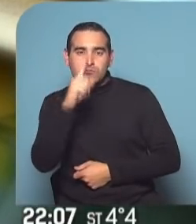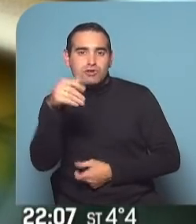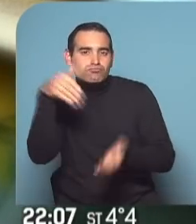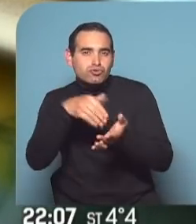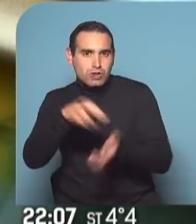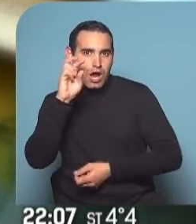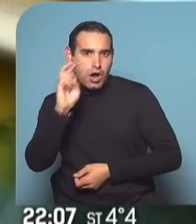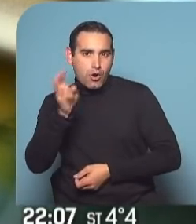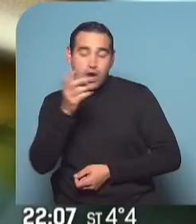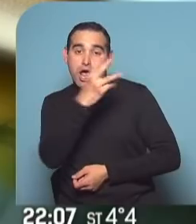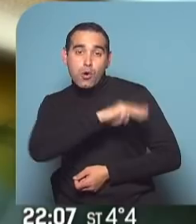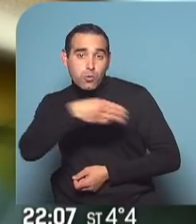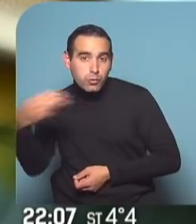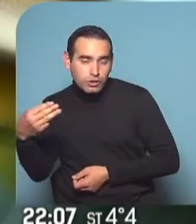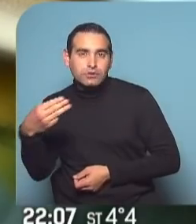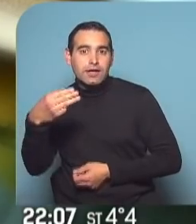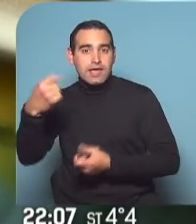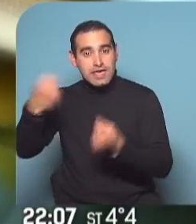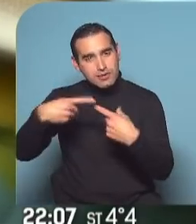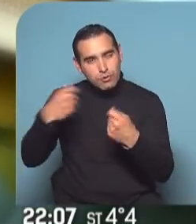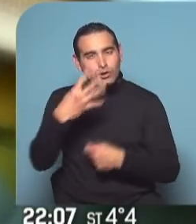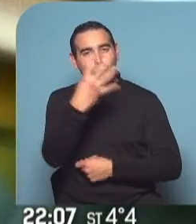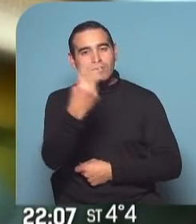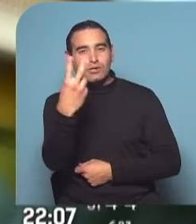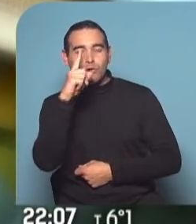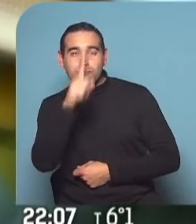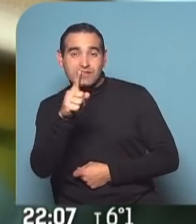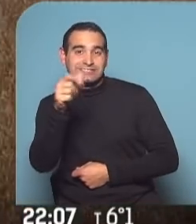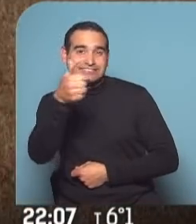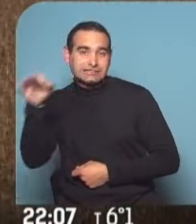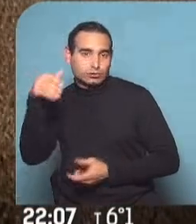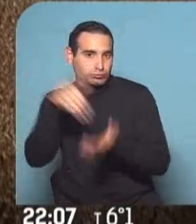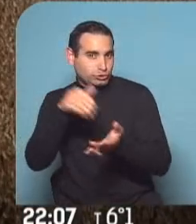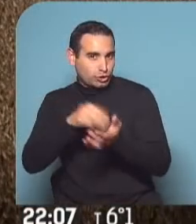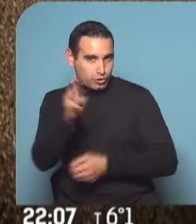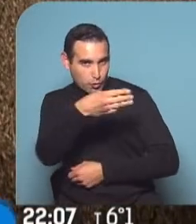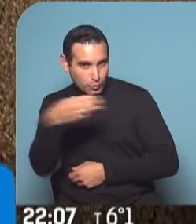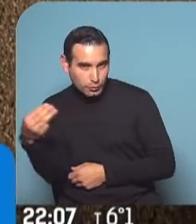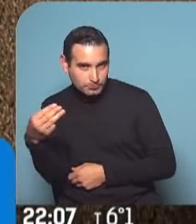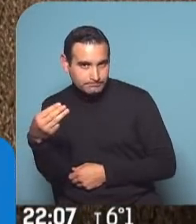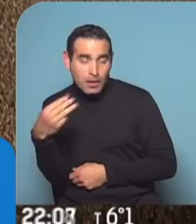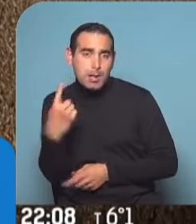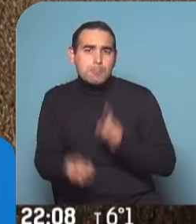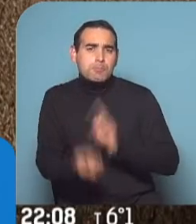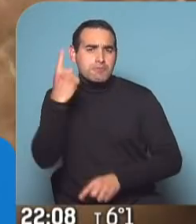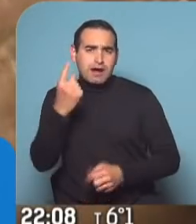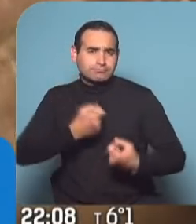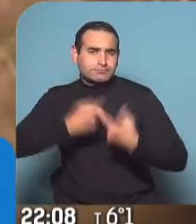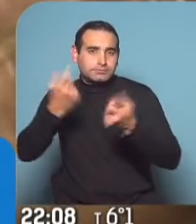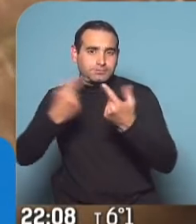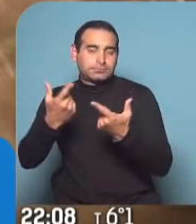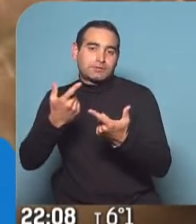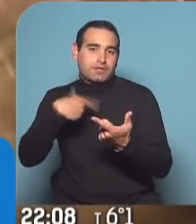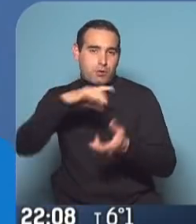e importa por 42.600 millones de la misma moneda. Las principales exportaciones del Mercosur a la